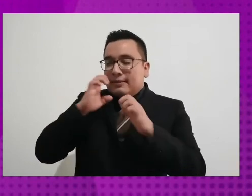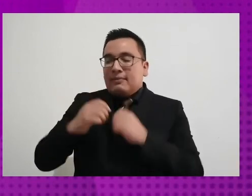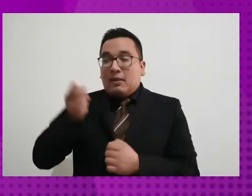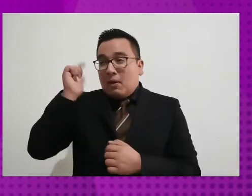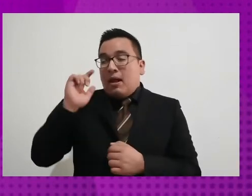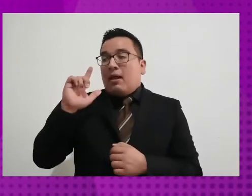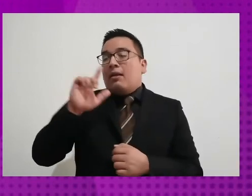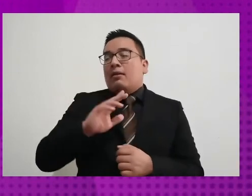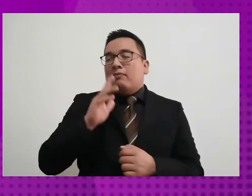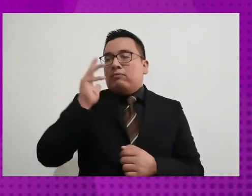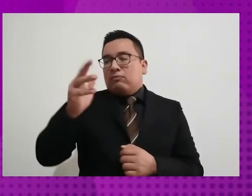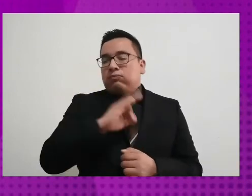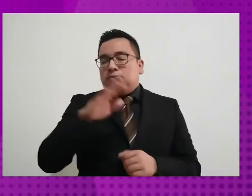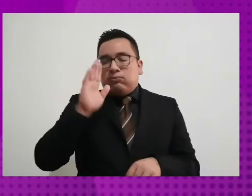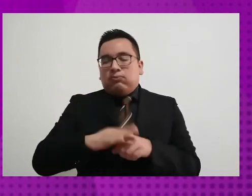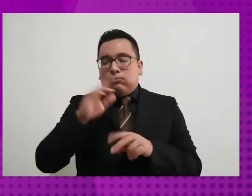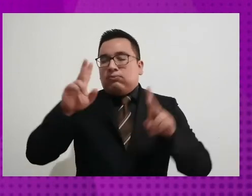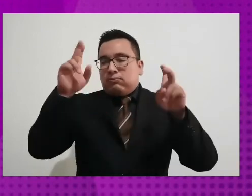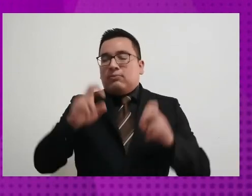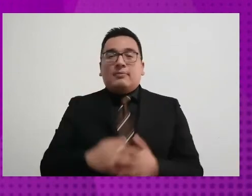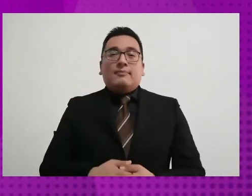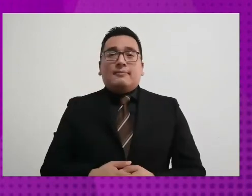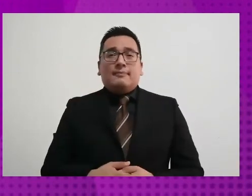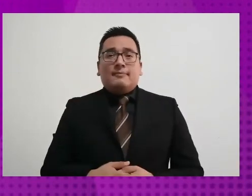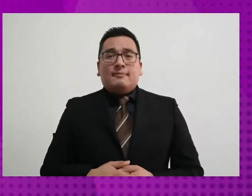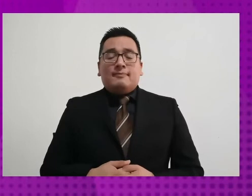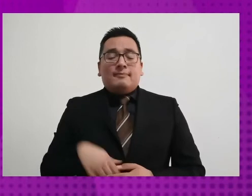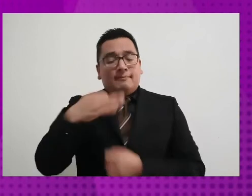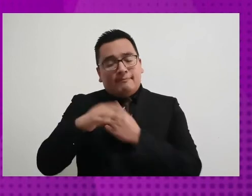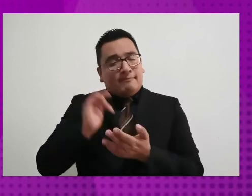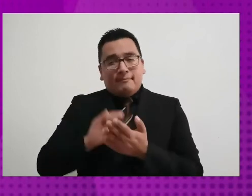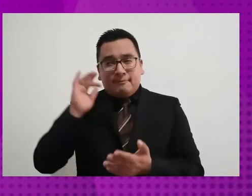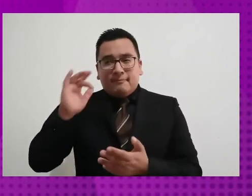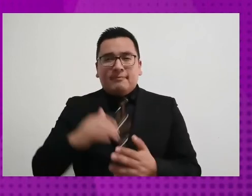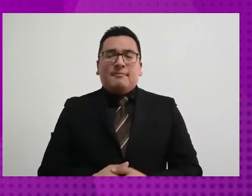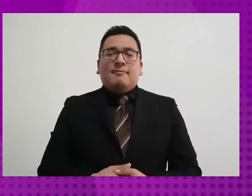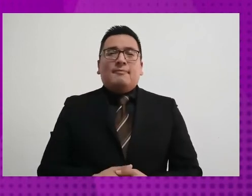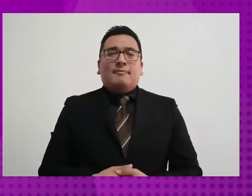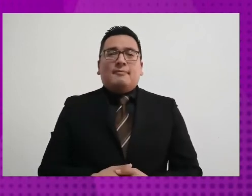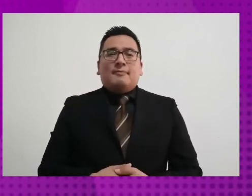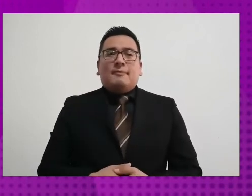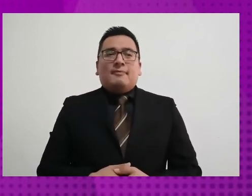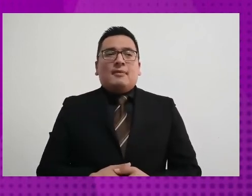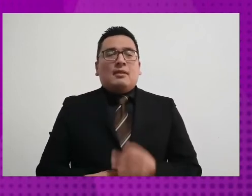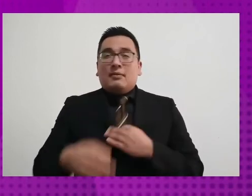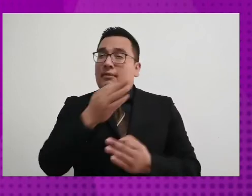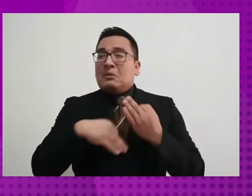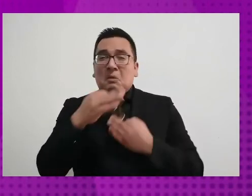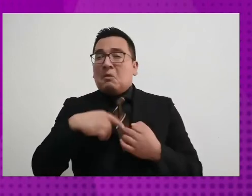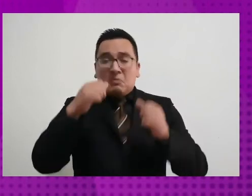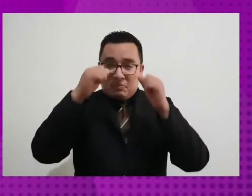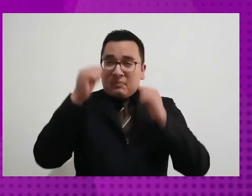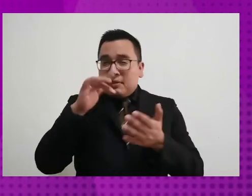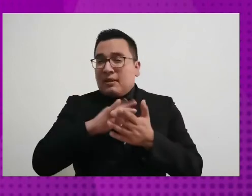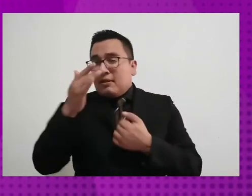a acompañar con otros temas, y bueno, pues te agradezco mucho y les pido a todos que nos